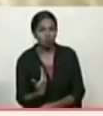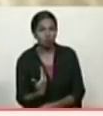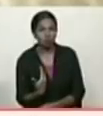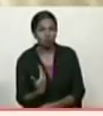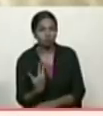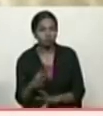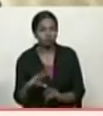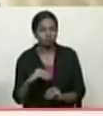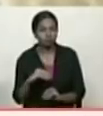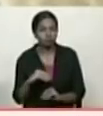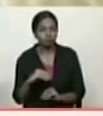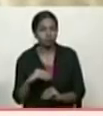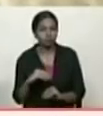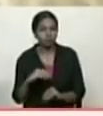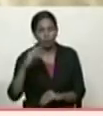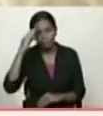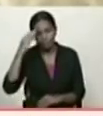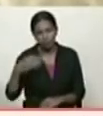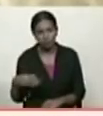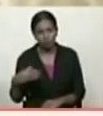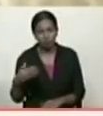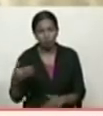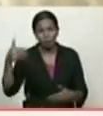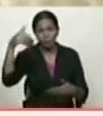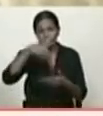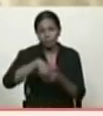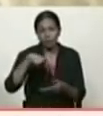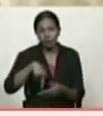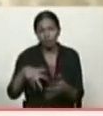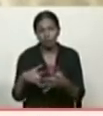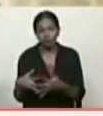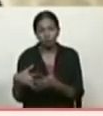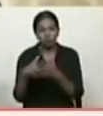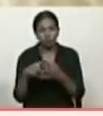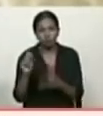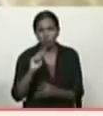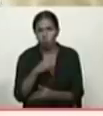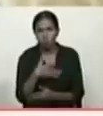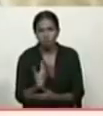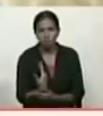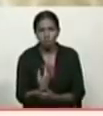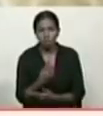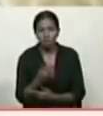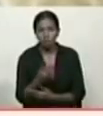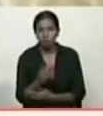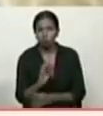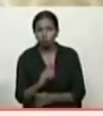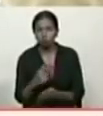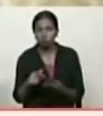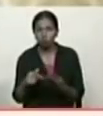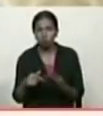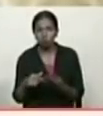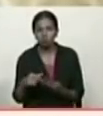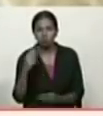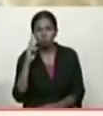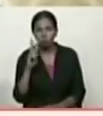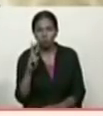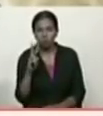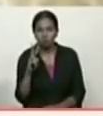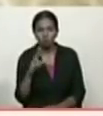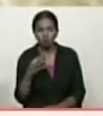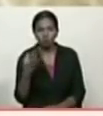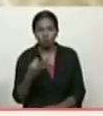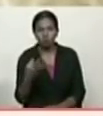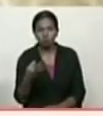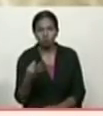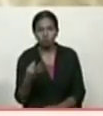solución militar, una invasión estadounidense en Venezuela. Y eso ya es algo que nosotros incluso hemos reconocido en el propio seno